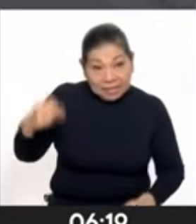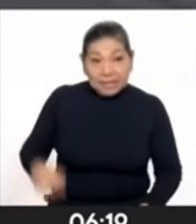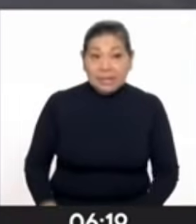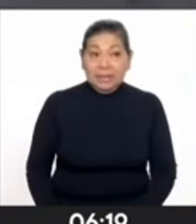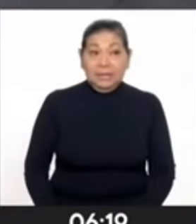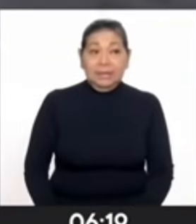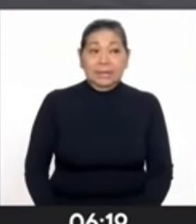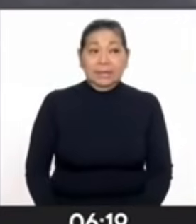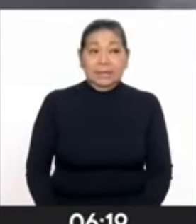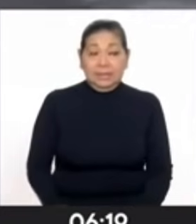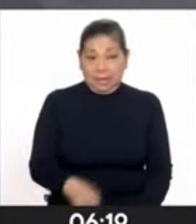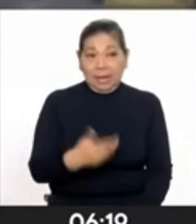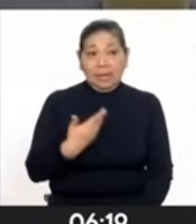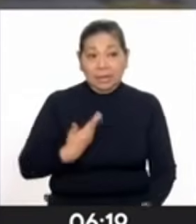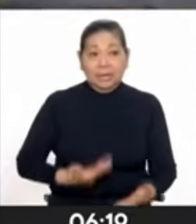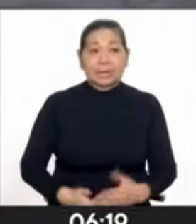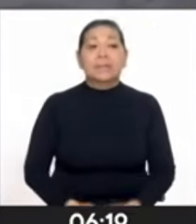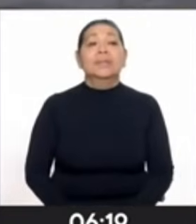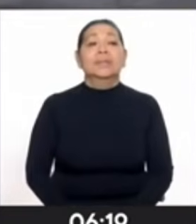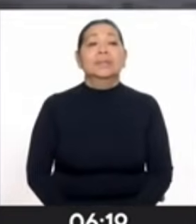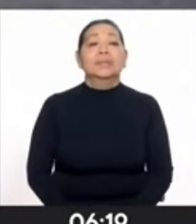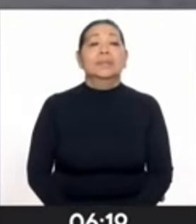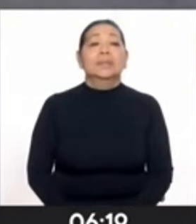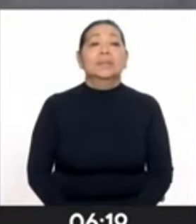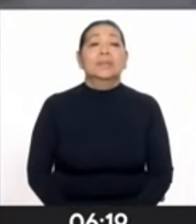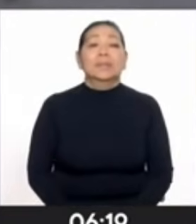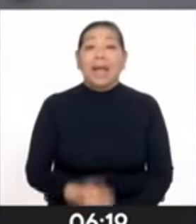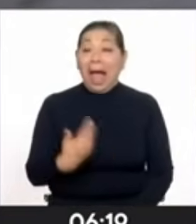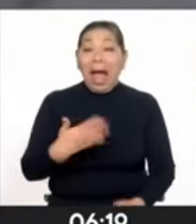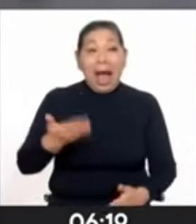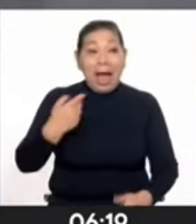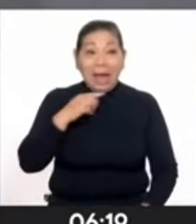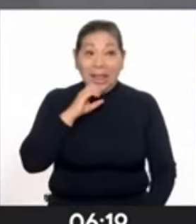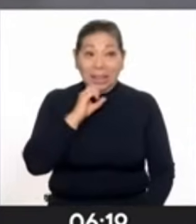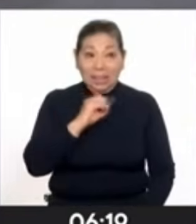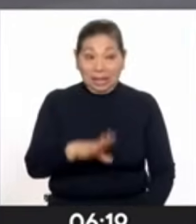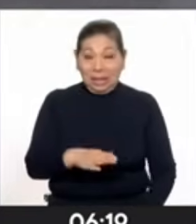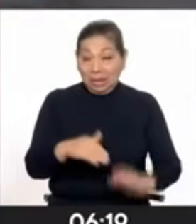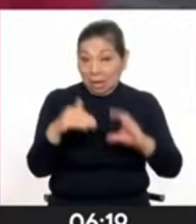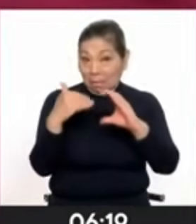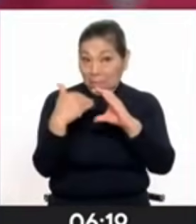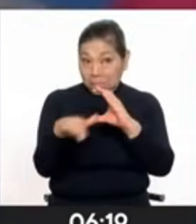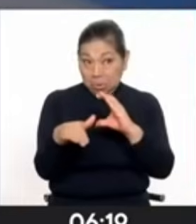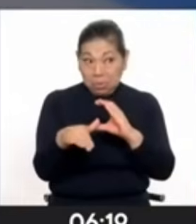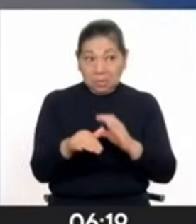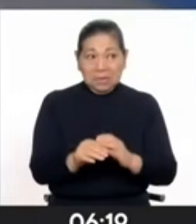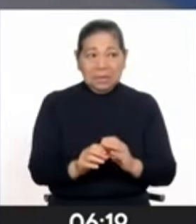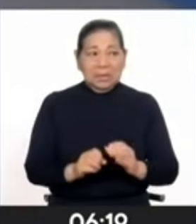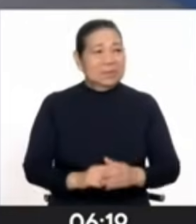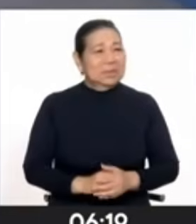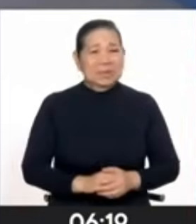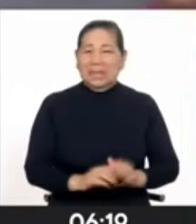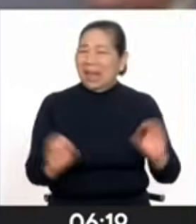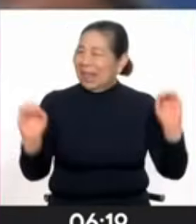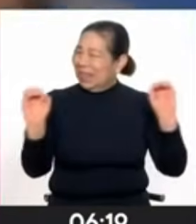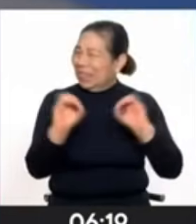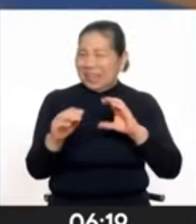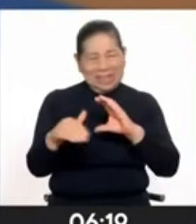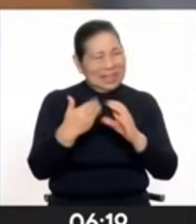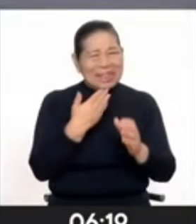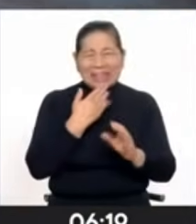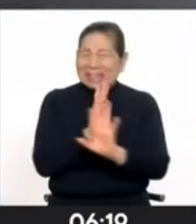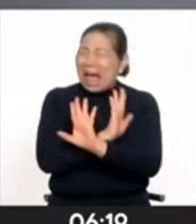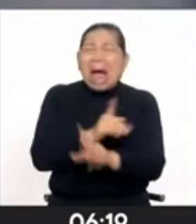Finalmente, caballero, usted también tiene su negocio acá. Claro. ¿Las habían advertido, las habían notificado de que tendrían que salir? Señor, no nos han